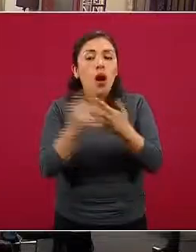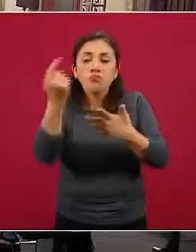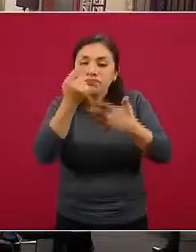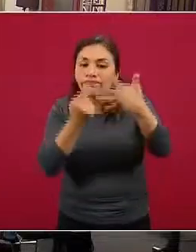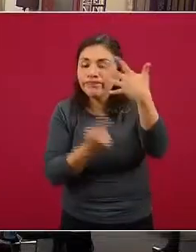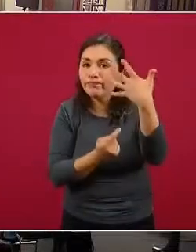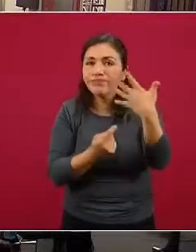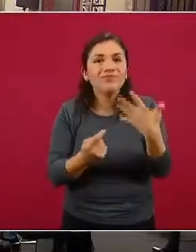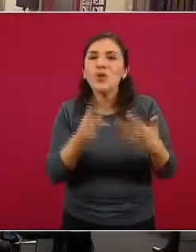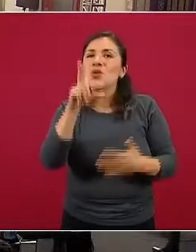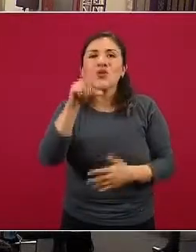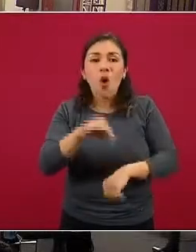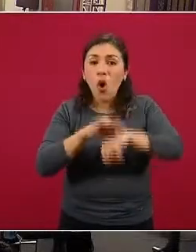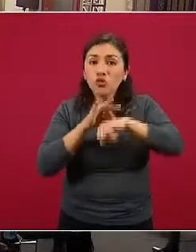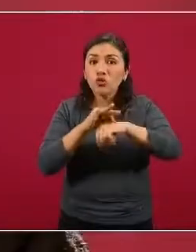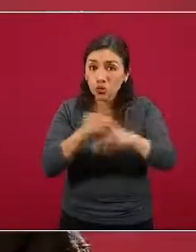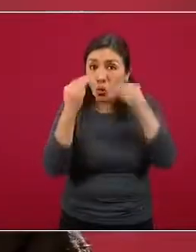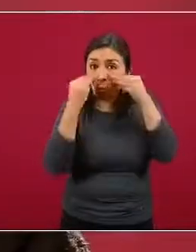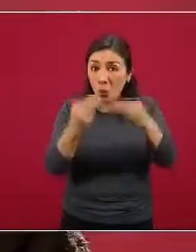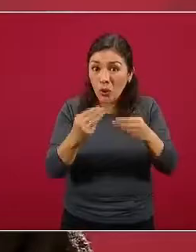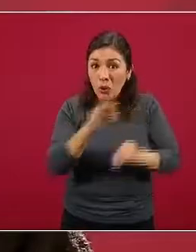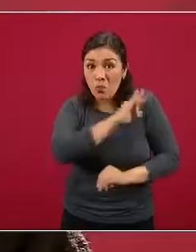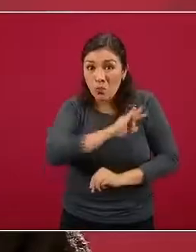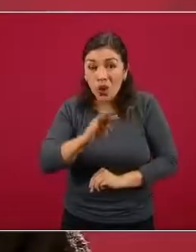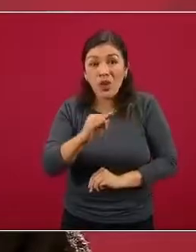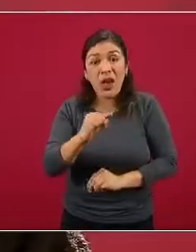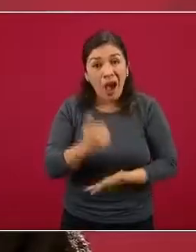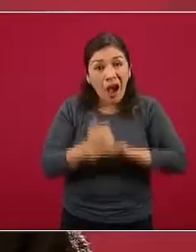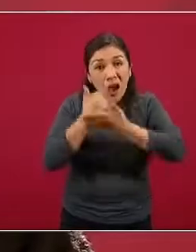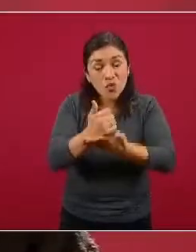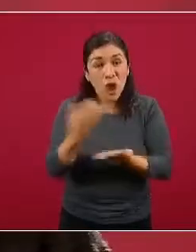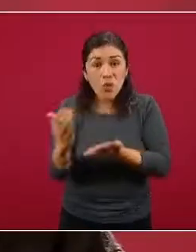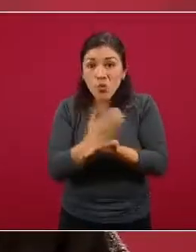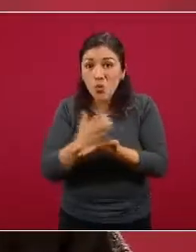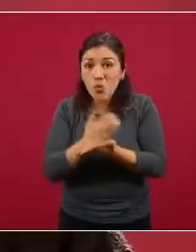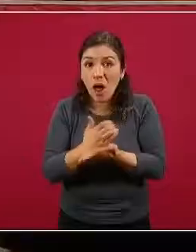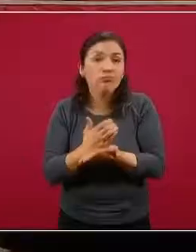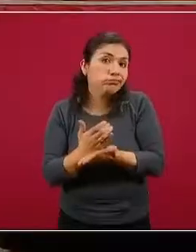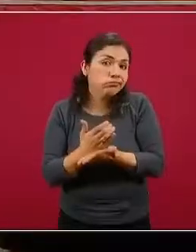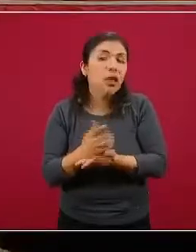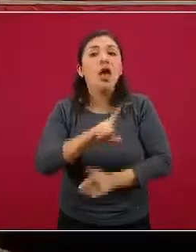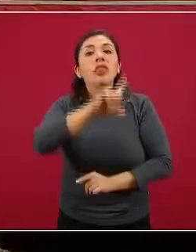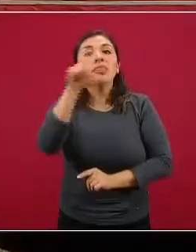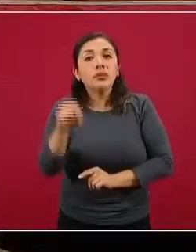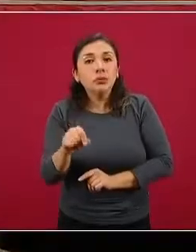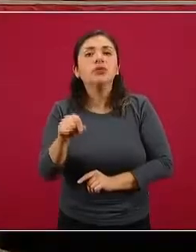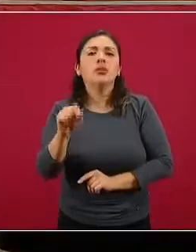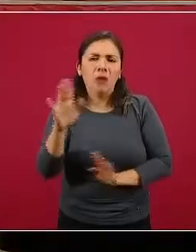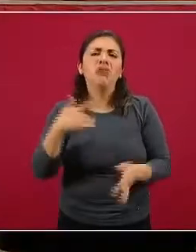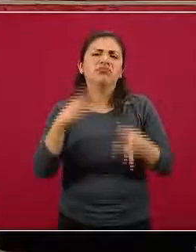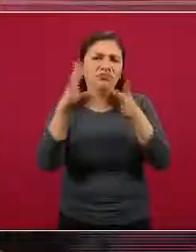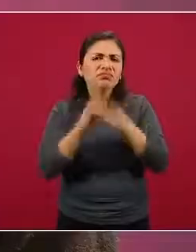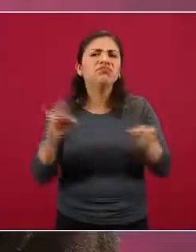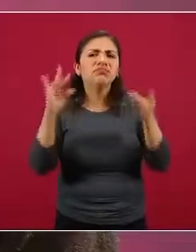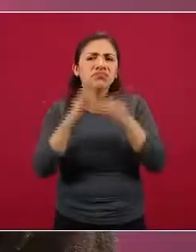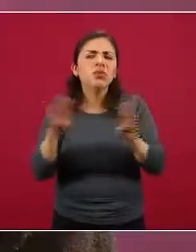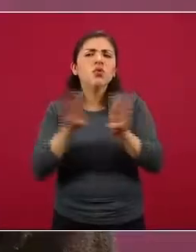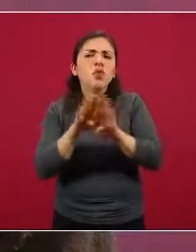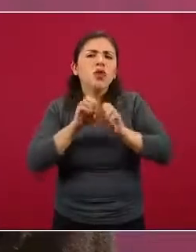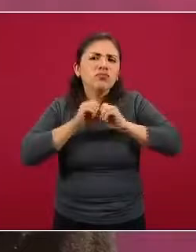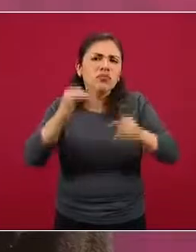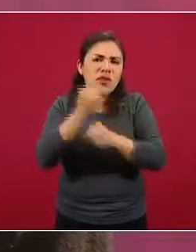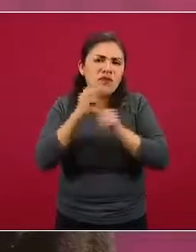tienen eficacia demostrada, que pudieran ser prometedores, y periódicamente hemos comentado al respecto de